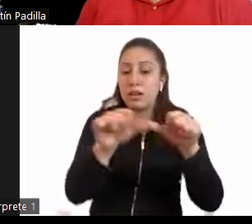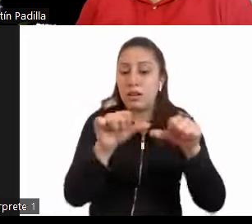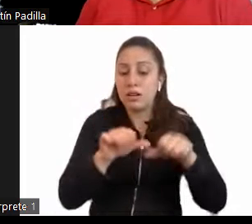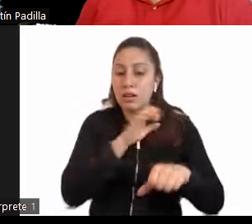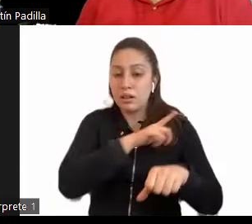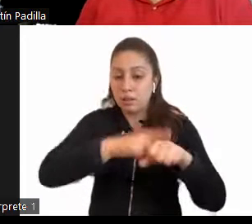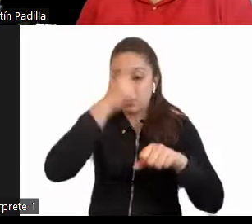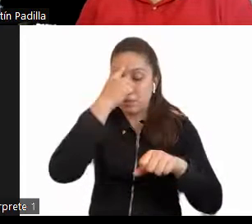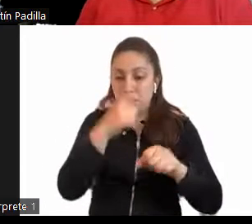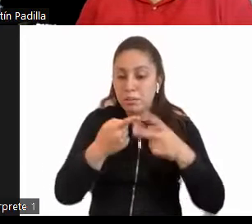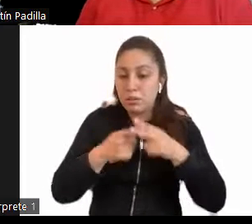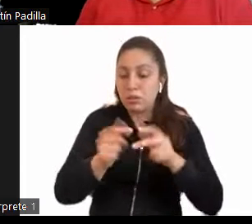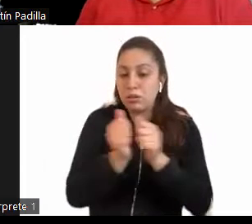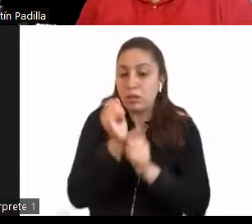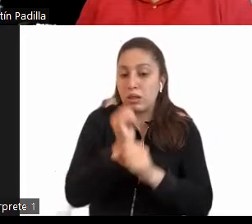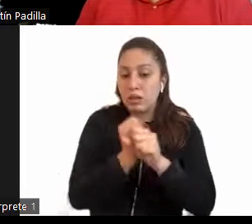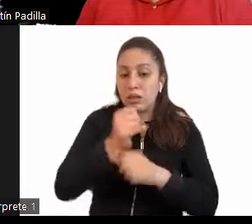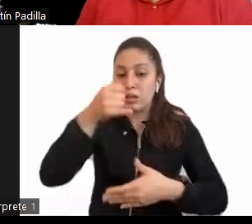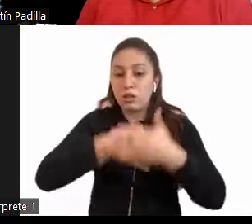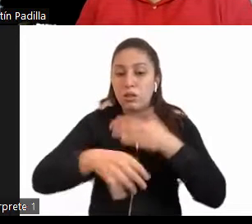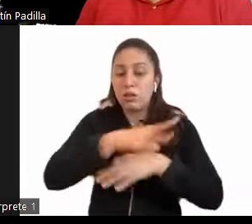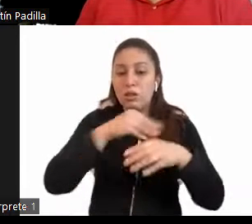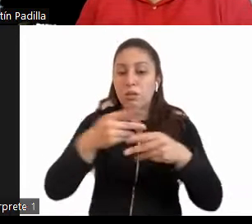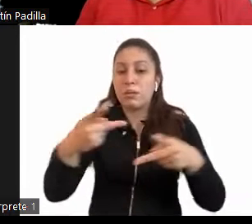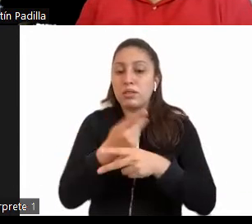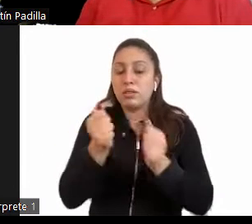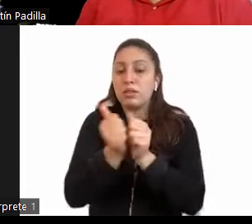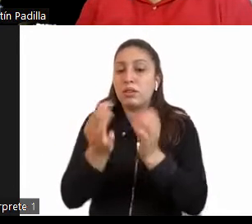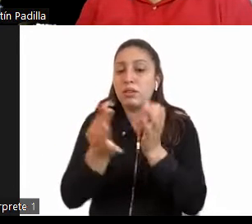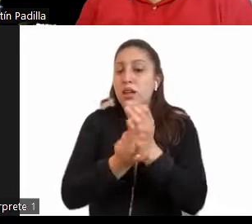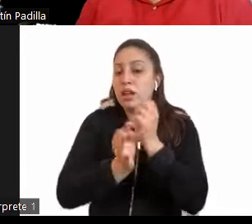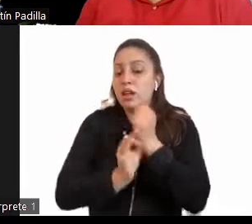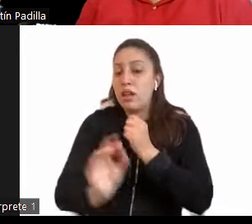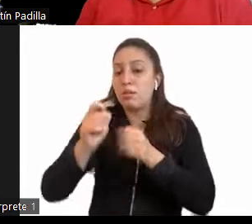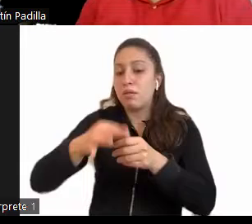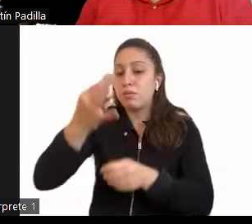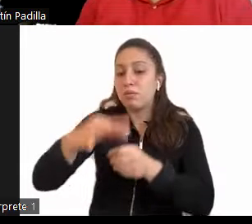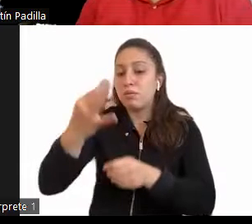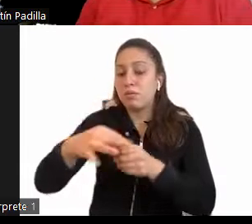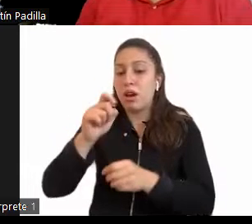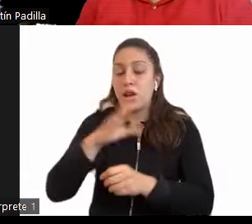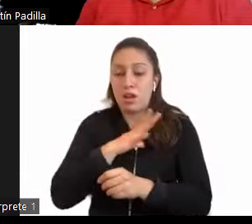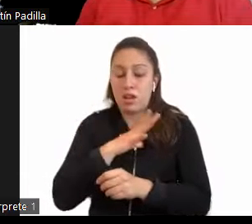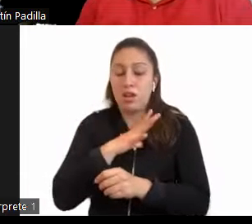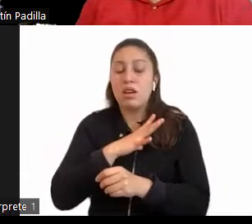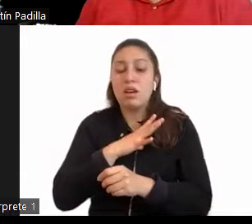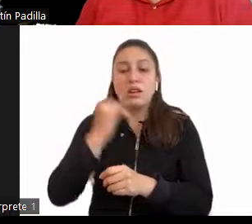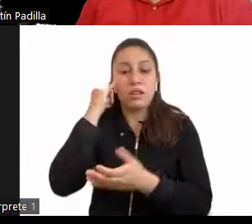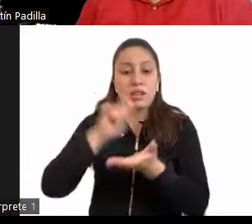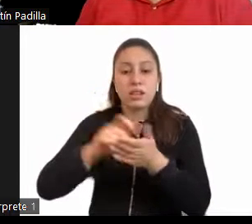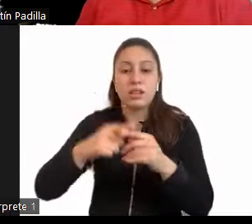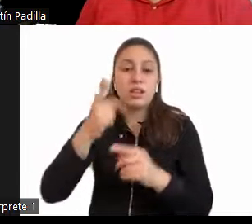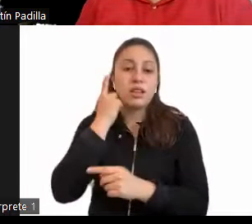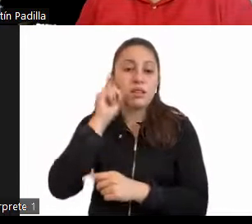exhaustivo e informe a detalle sobre las fugas del Sistema Principal de Agua Potable de la Ciudad de México, presentado por la diputada Luisa Adriana Gutiérrez